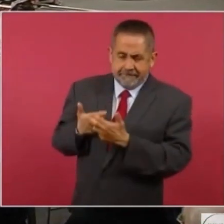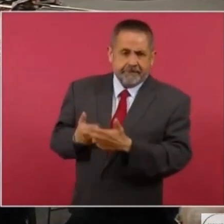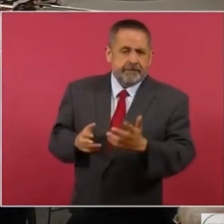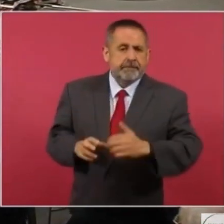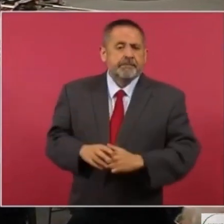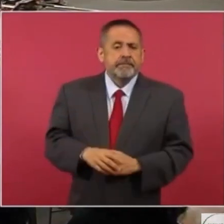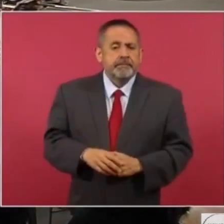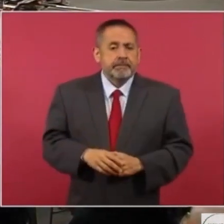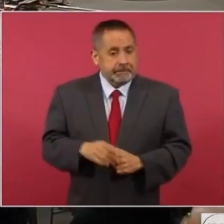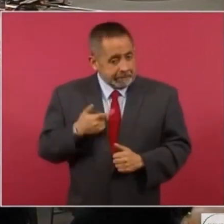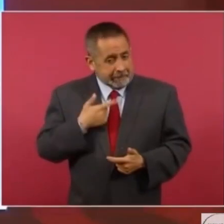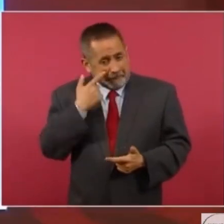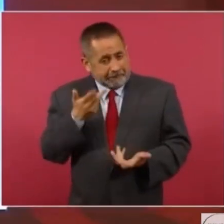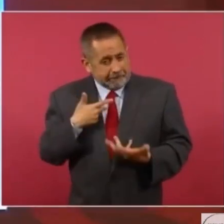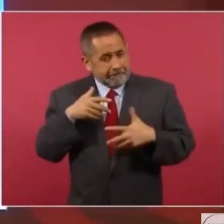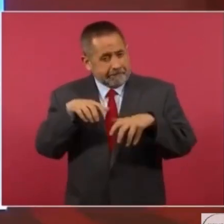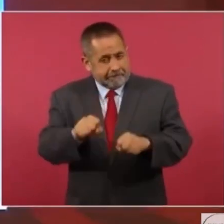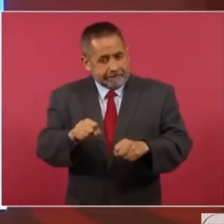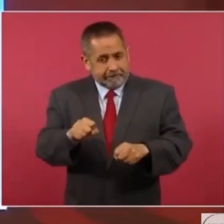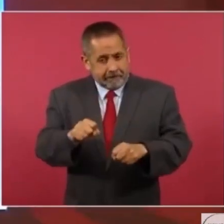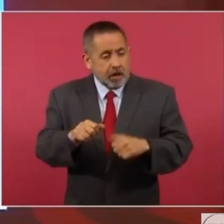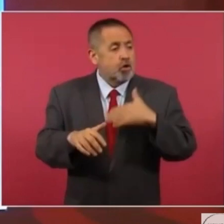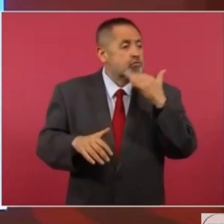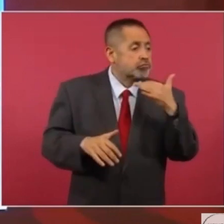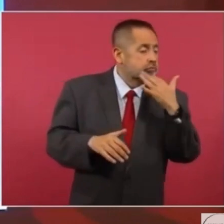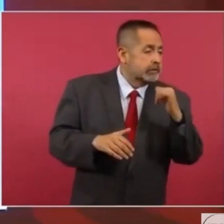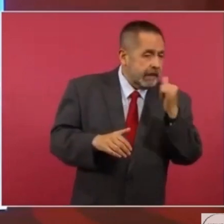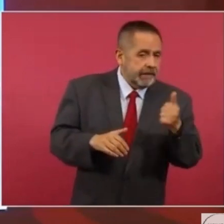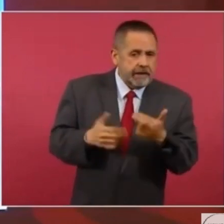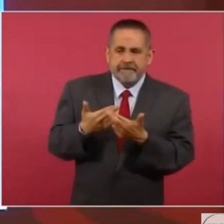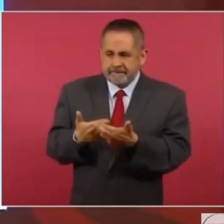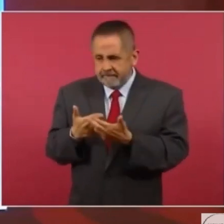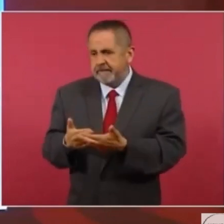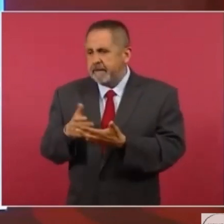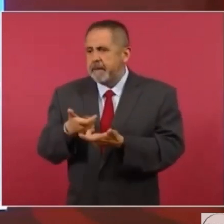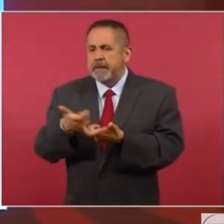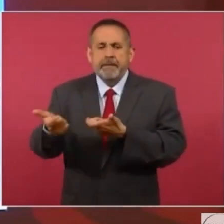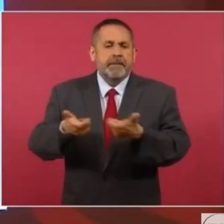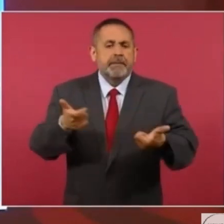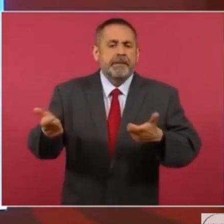Fíjense cómo alcanza el presupuesto cuando no hay corrupción.